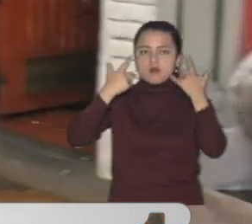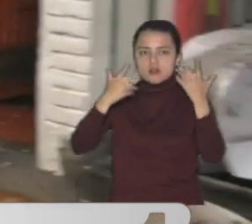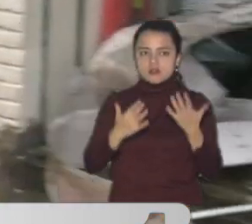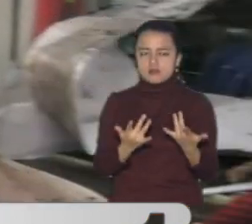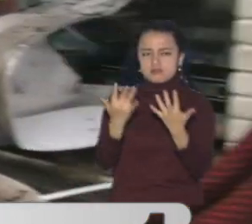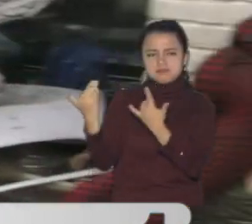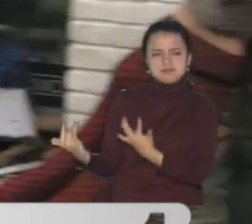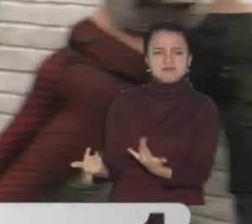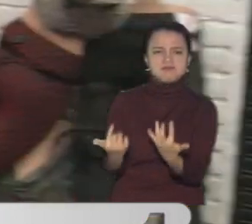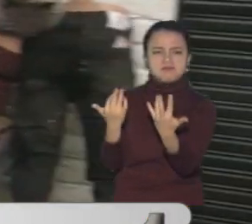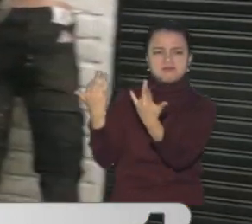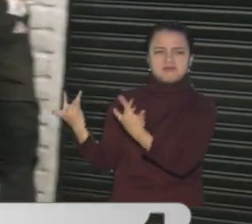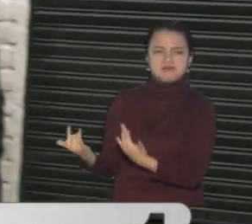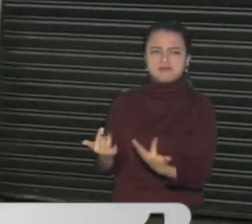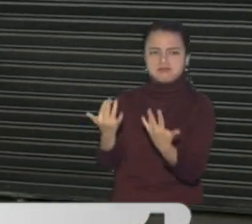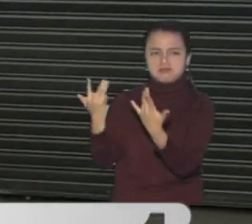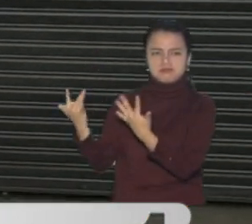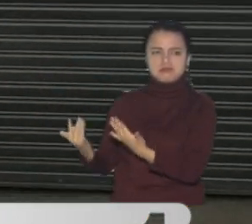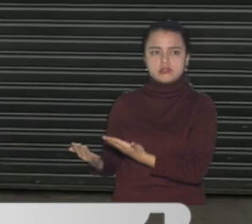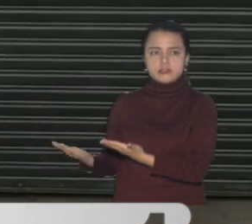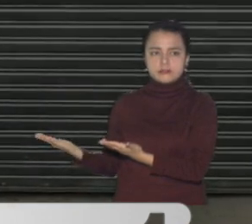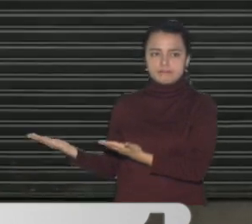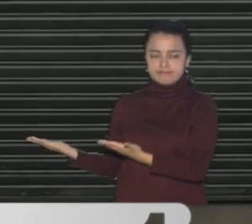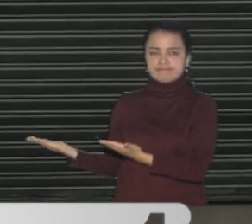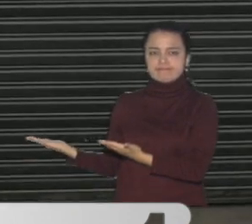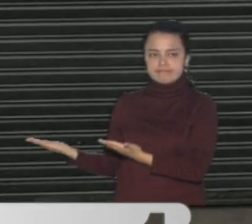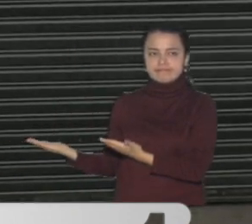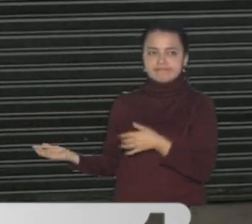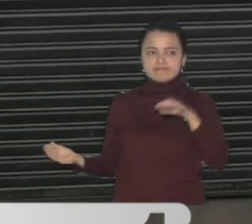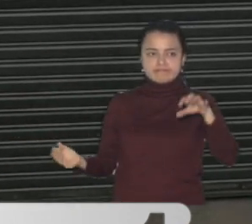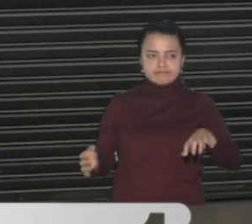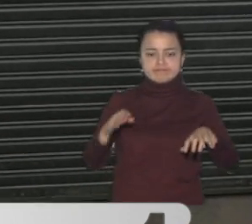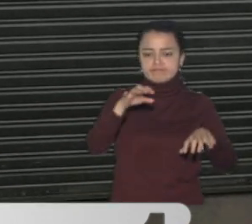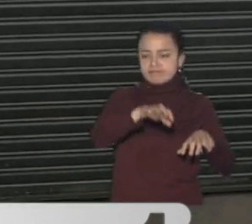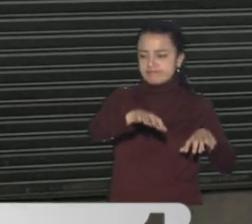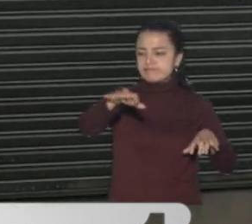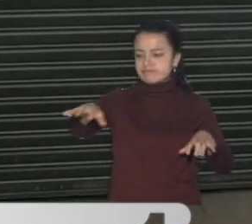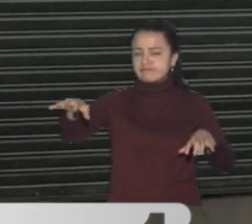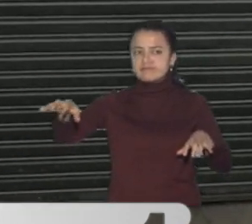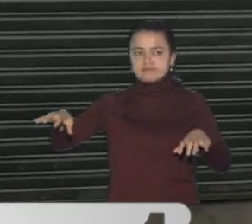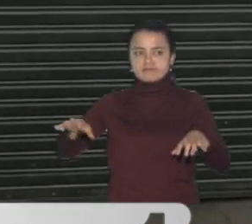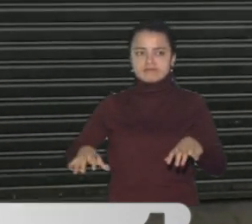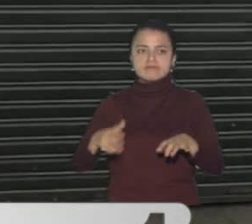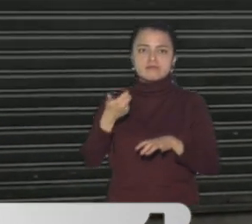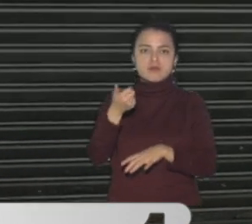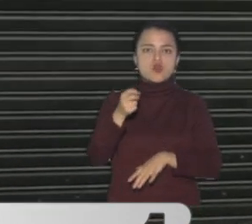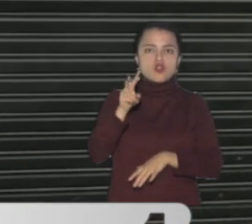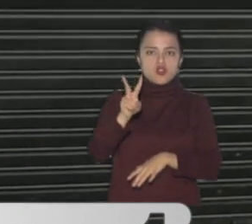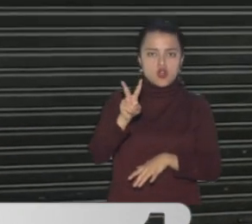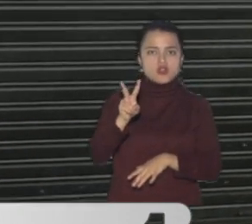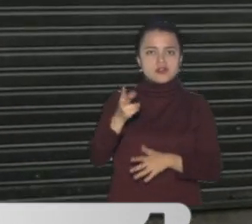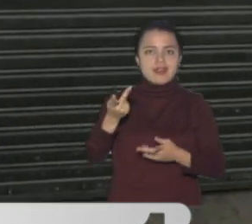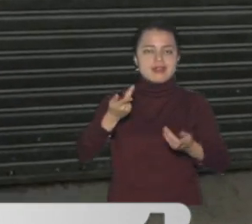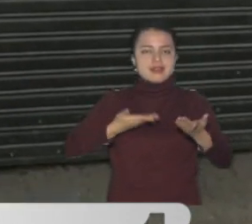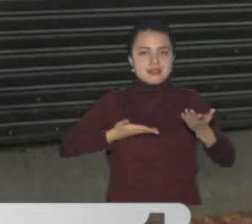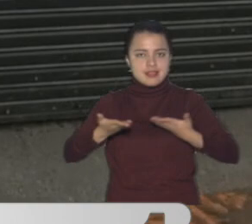viendo en las imágenes es cómo quedaron esos locales comerciales, al menos 12 establecimientos que quedaron consumidos